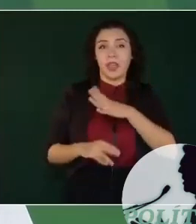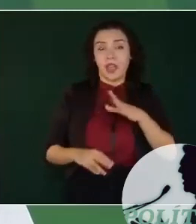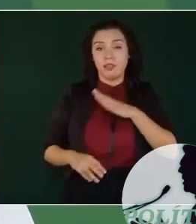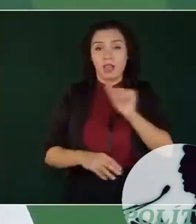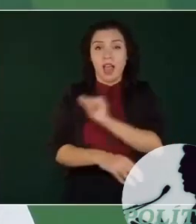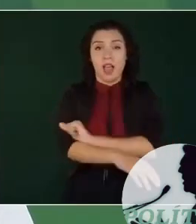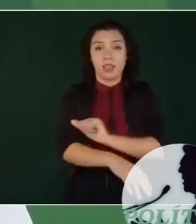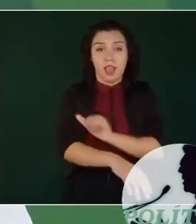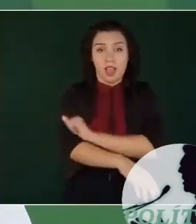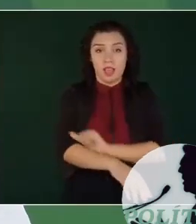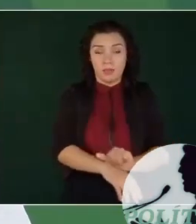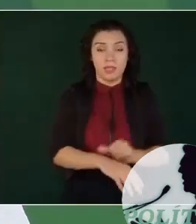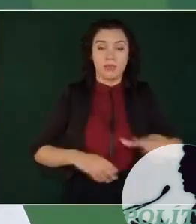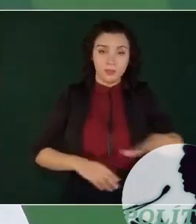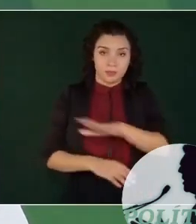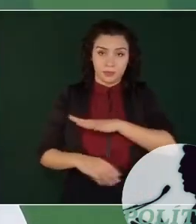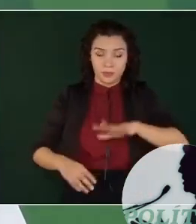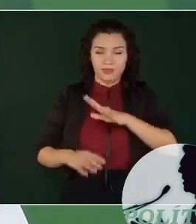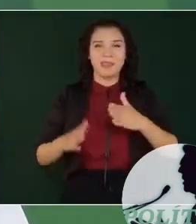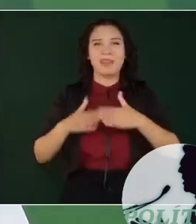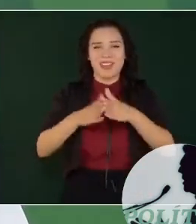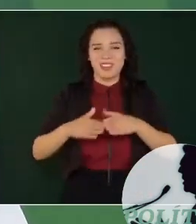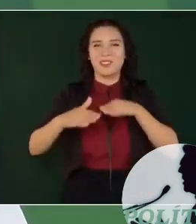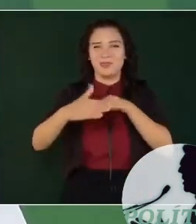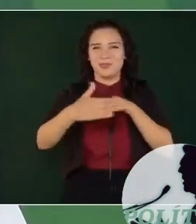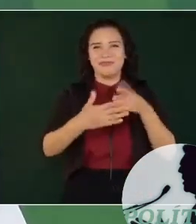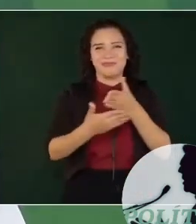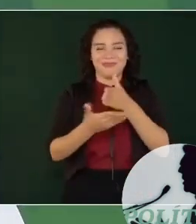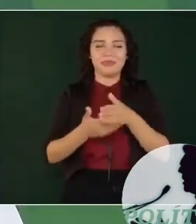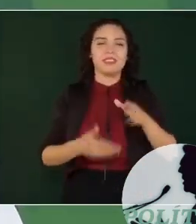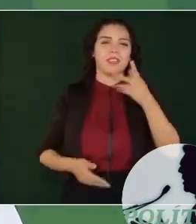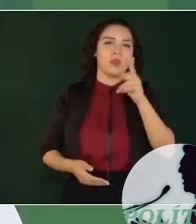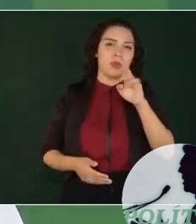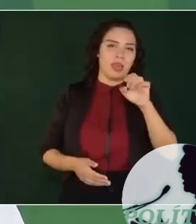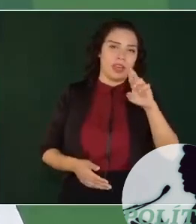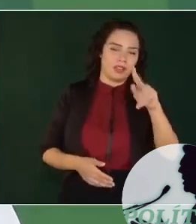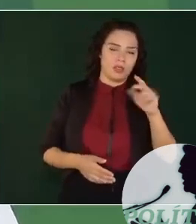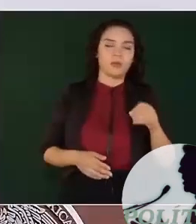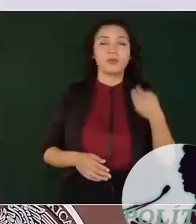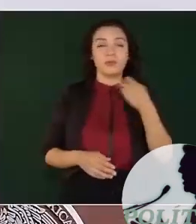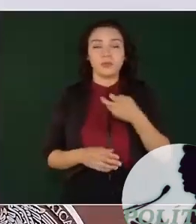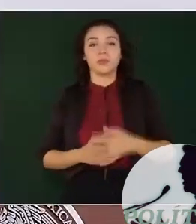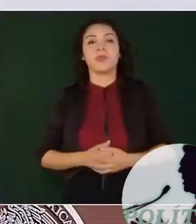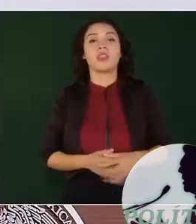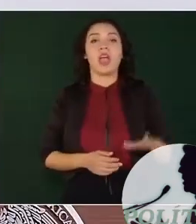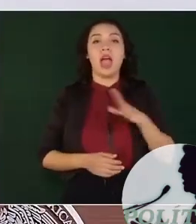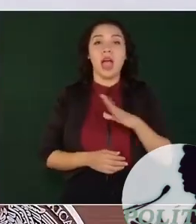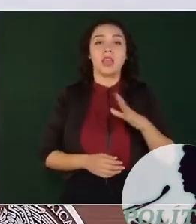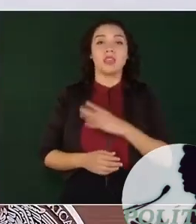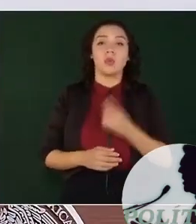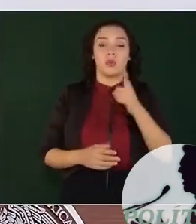Altamira, en este gran desarrollo del sur de nuestra entidad, hay una